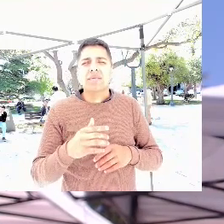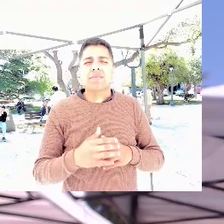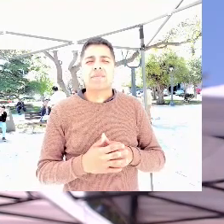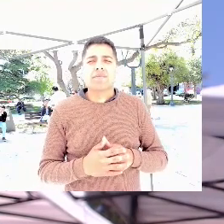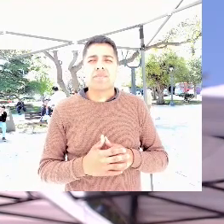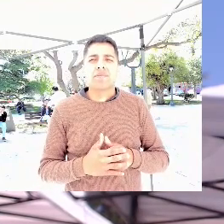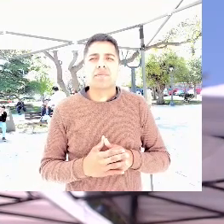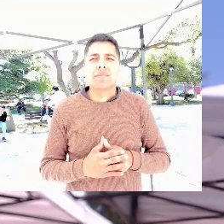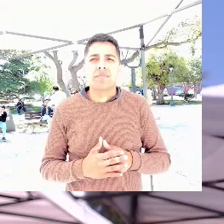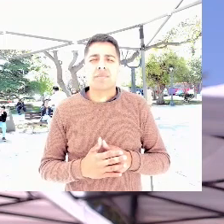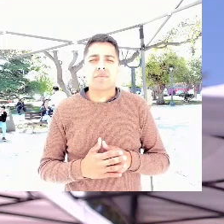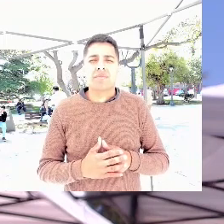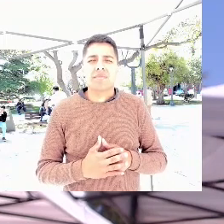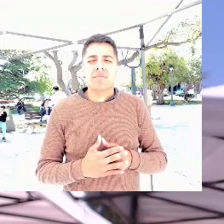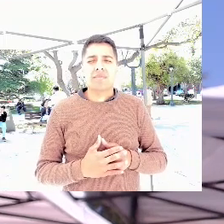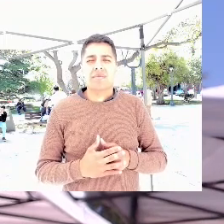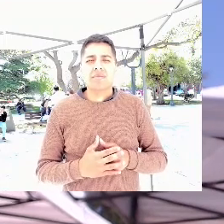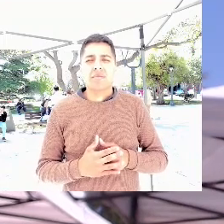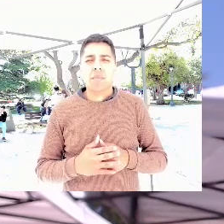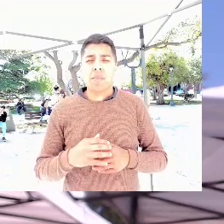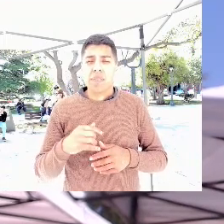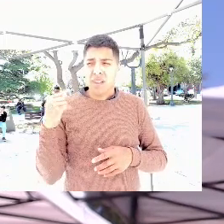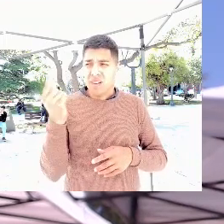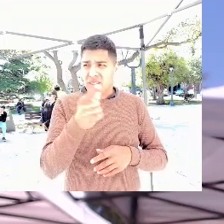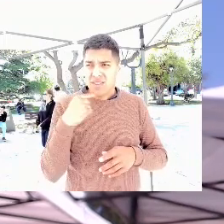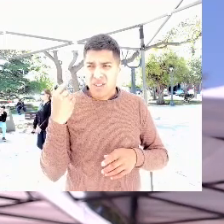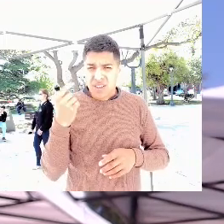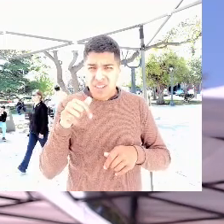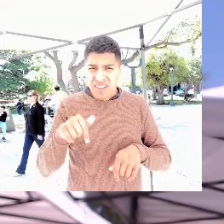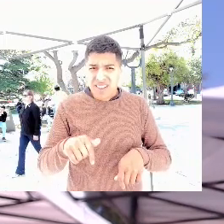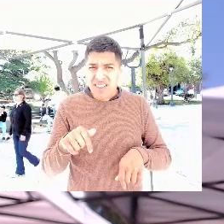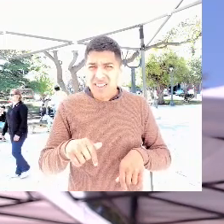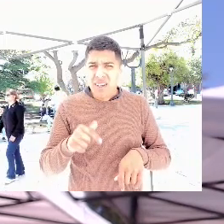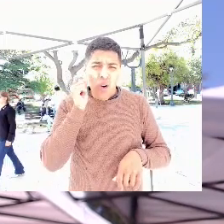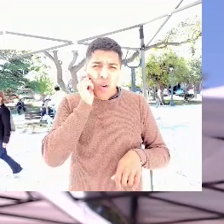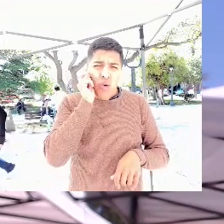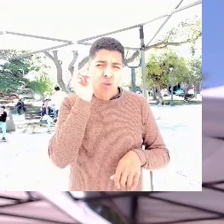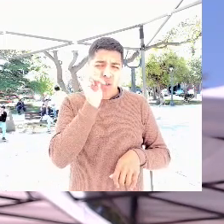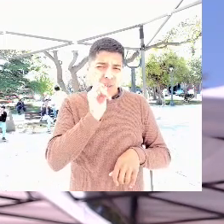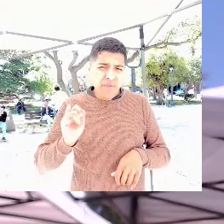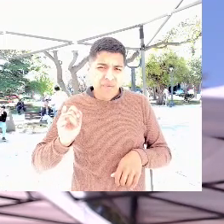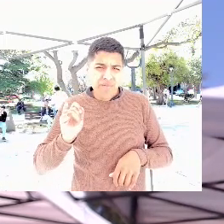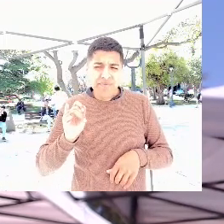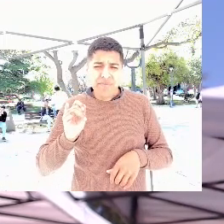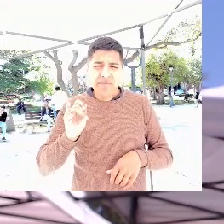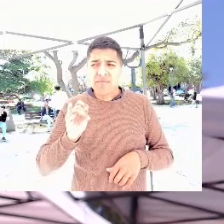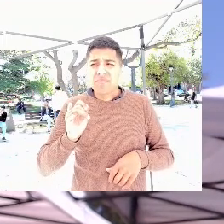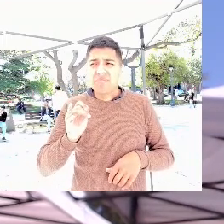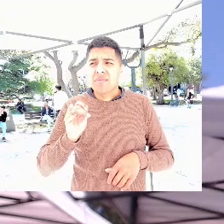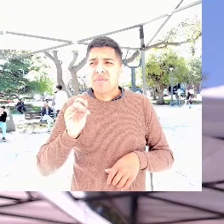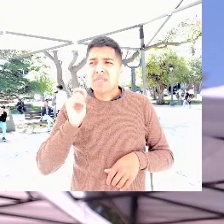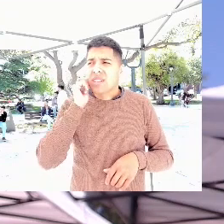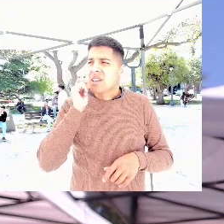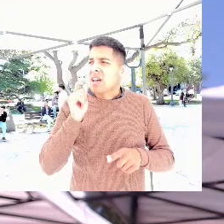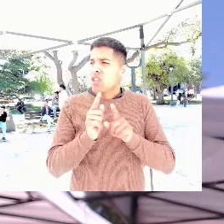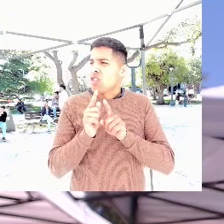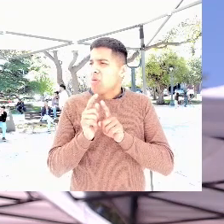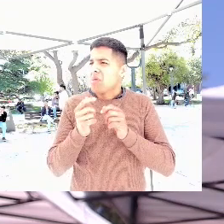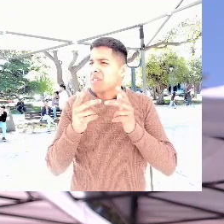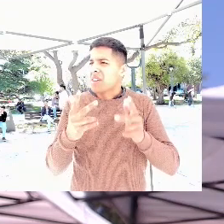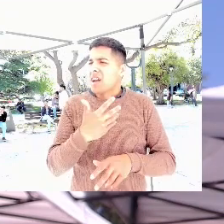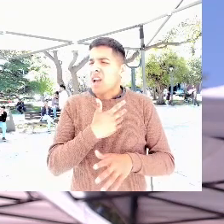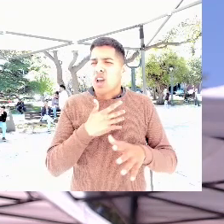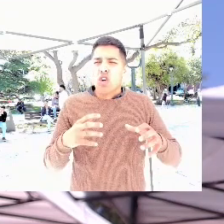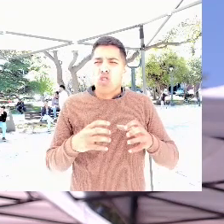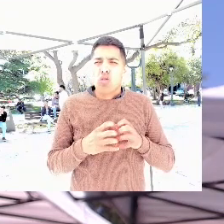y que sigamos en la misma línea de un Godoy Cruz, como dijo el intendente Tadeo García Salazar,